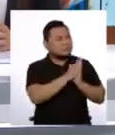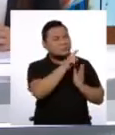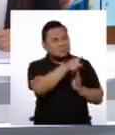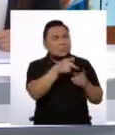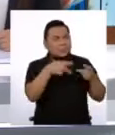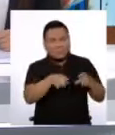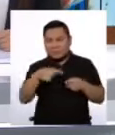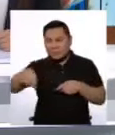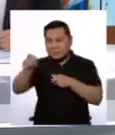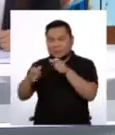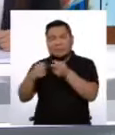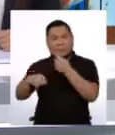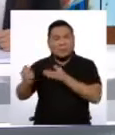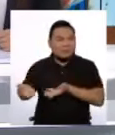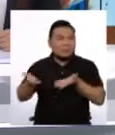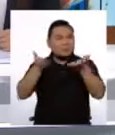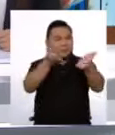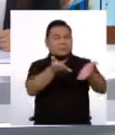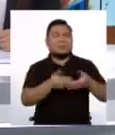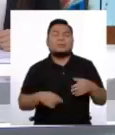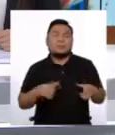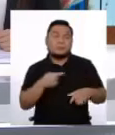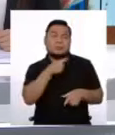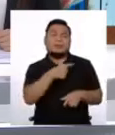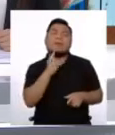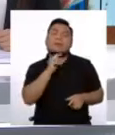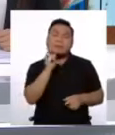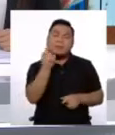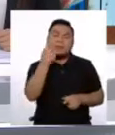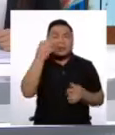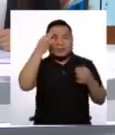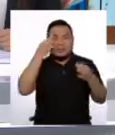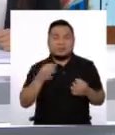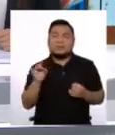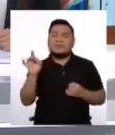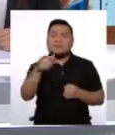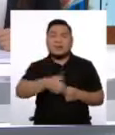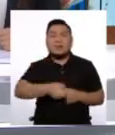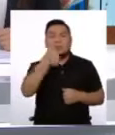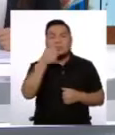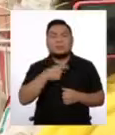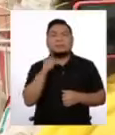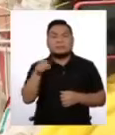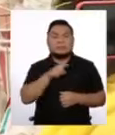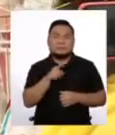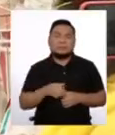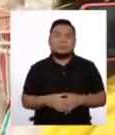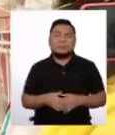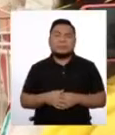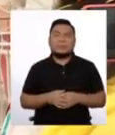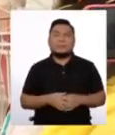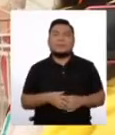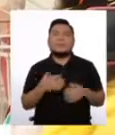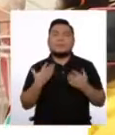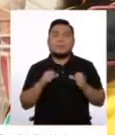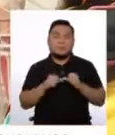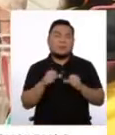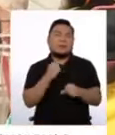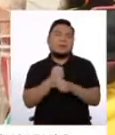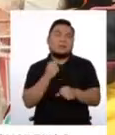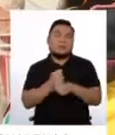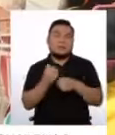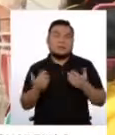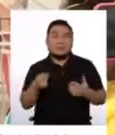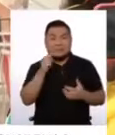de la parada. Sin embargo, esta esperada decisión aún requiere de la negociación de varias autoridades. Estamos trabajando el traslado